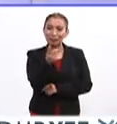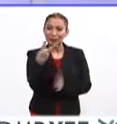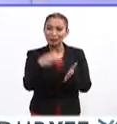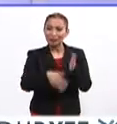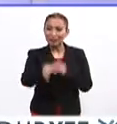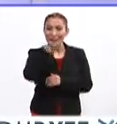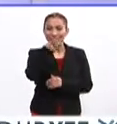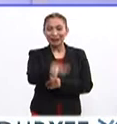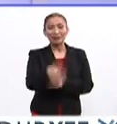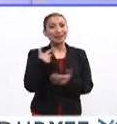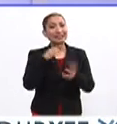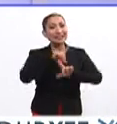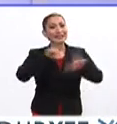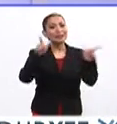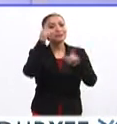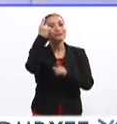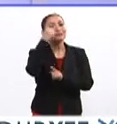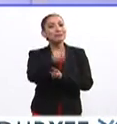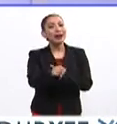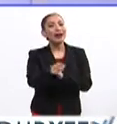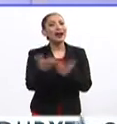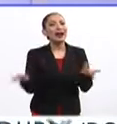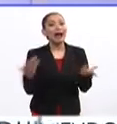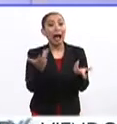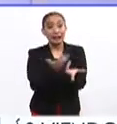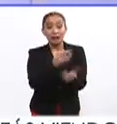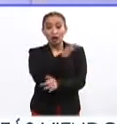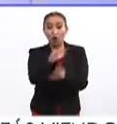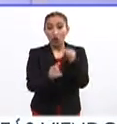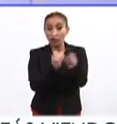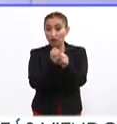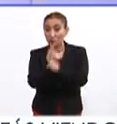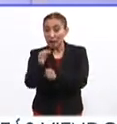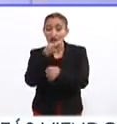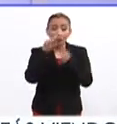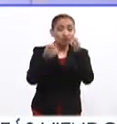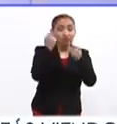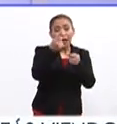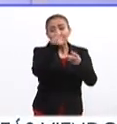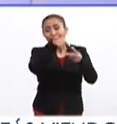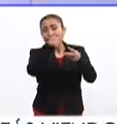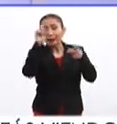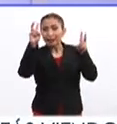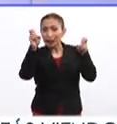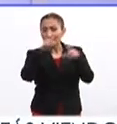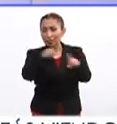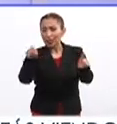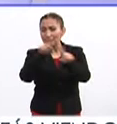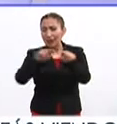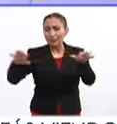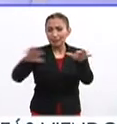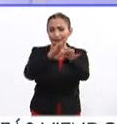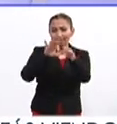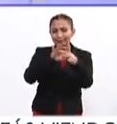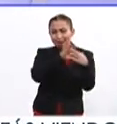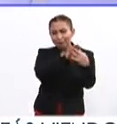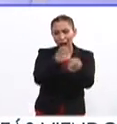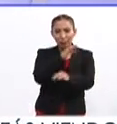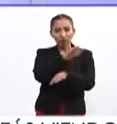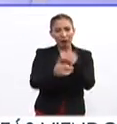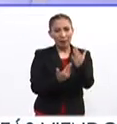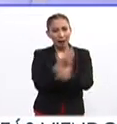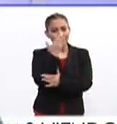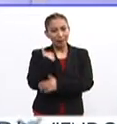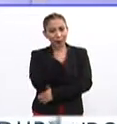del 2018. Estamos listos para llevarles toda la información en materia educativa y sus diferentes aristas. Como todas